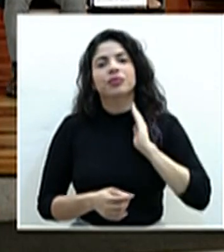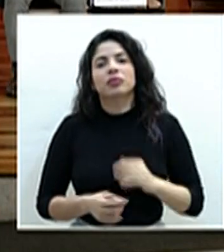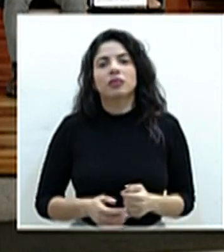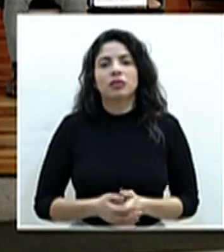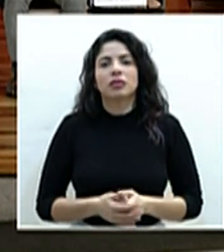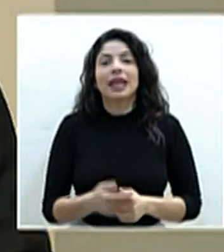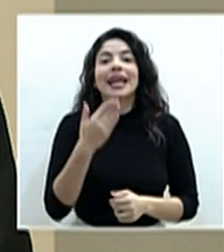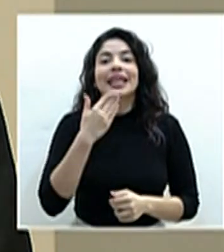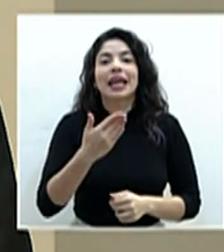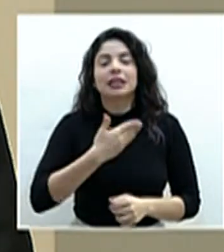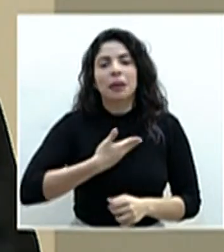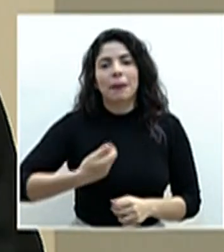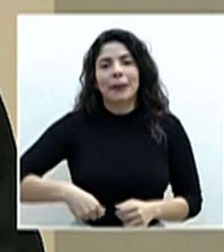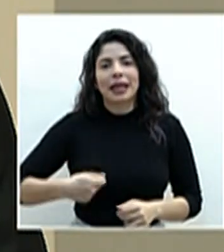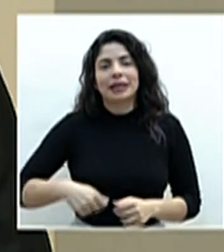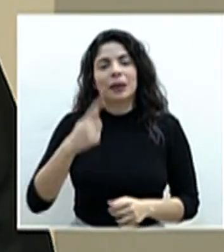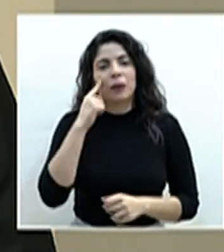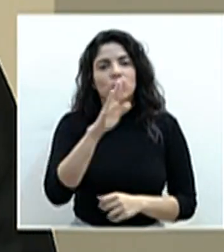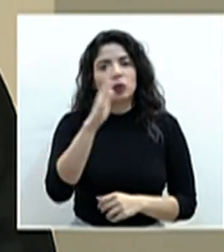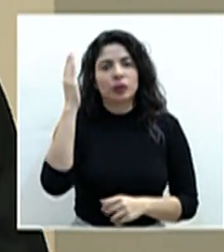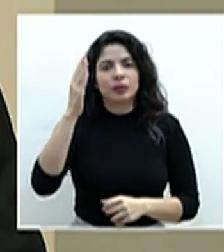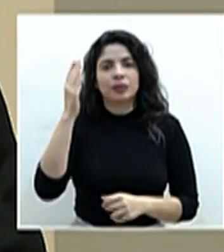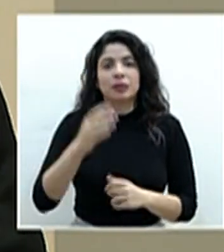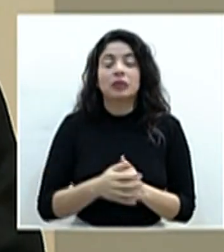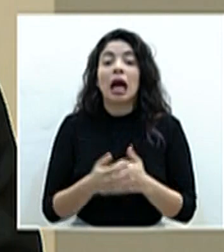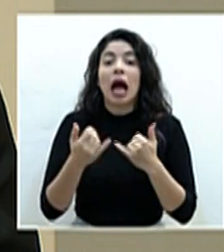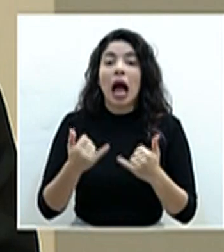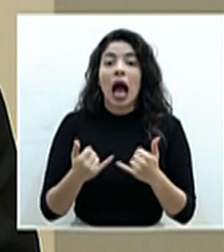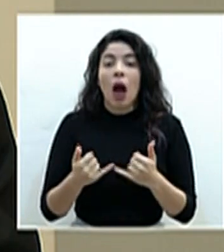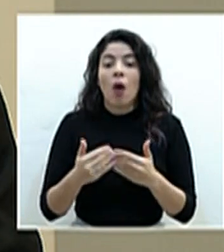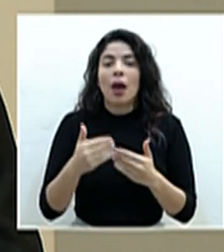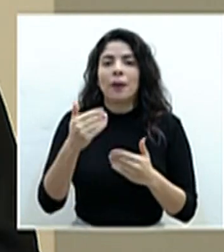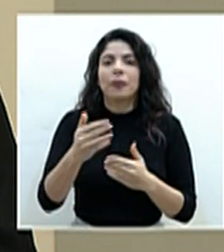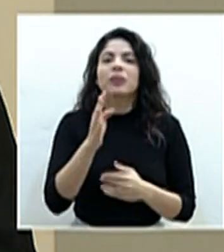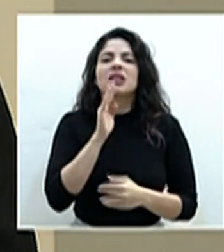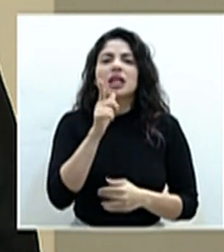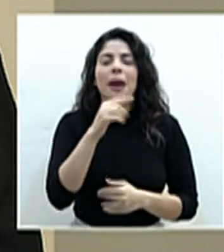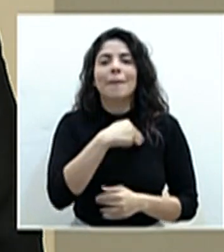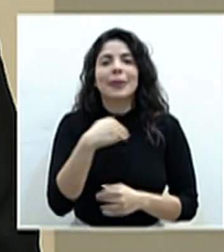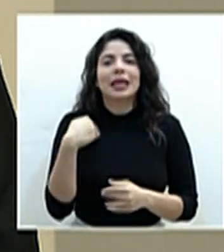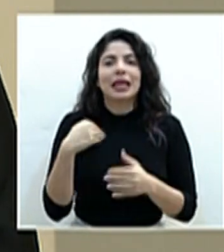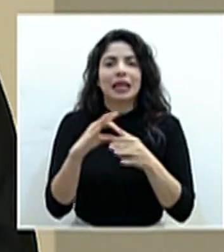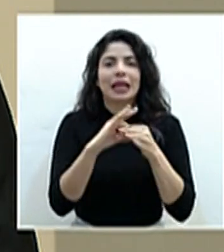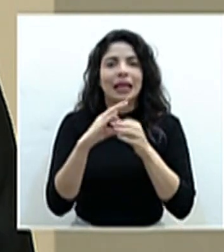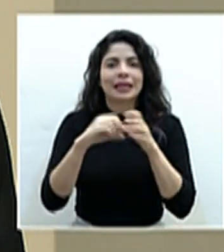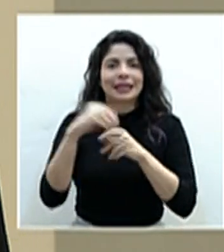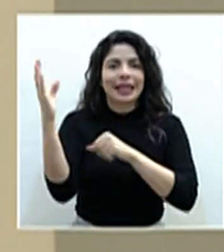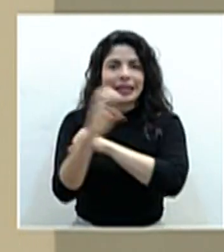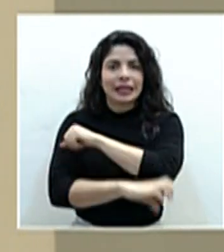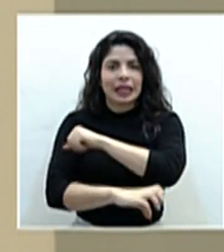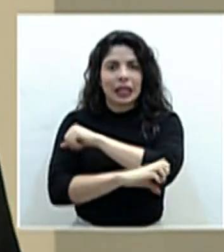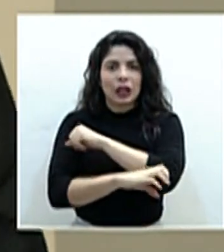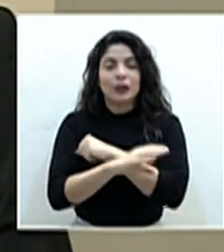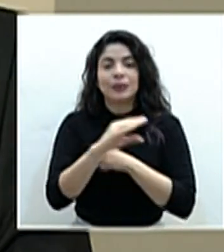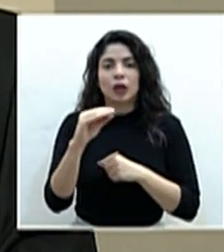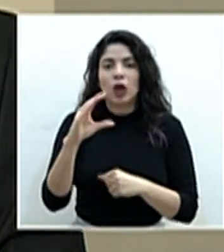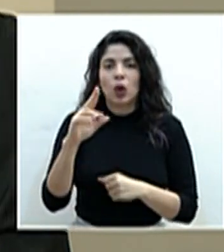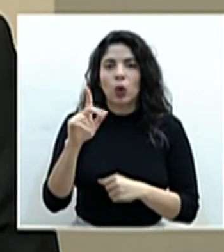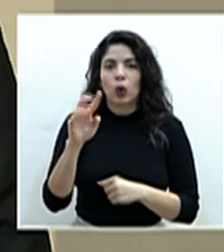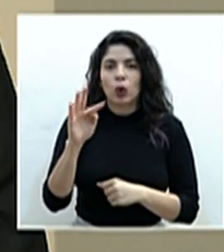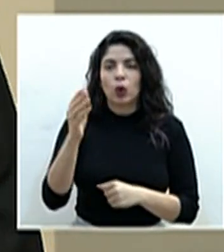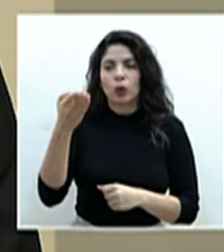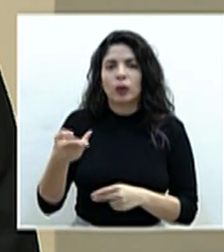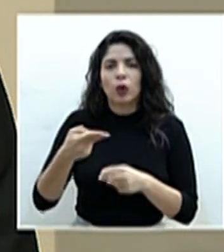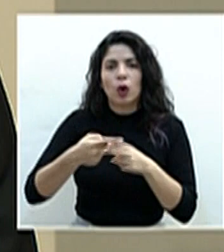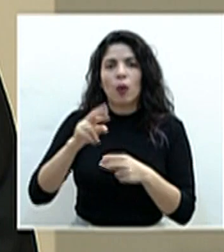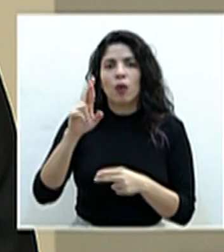Gracias, señor presidente, por su mensaje. A continuación, escucharemos al ministro de Relaciones Exteriores y Culto, el señor Rodolfo